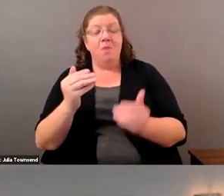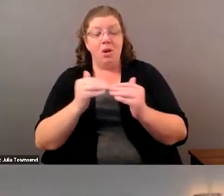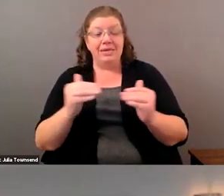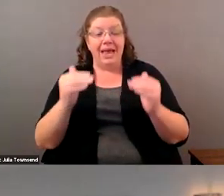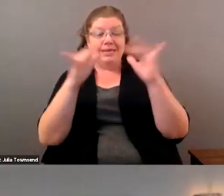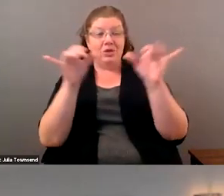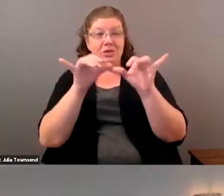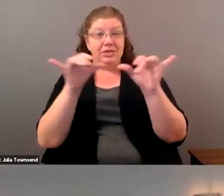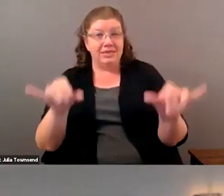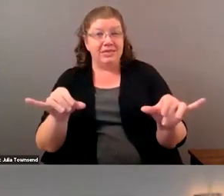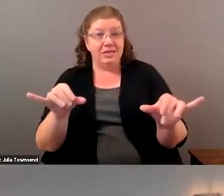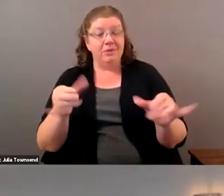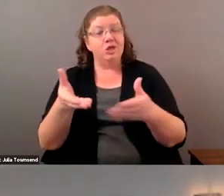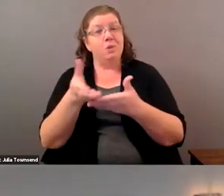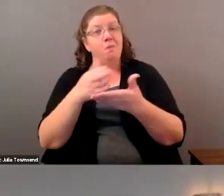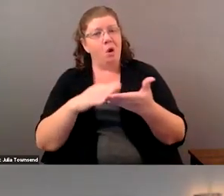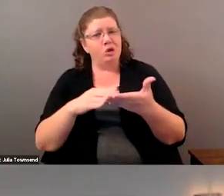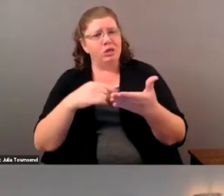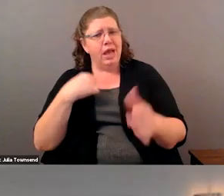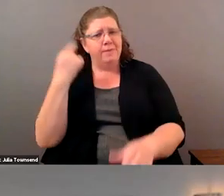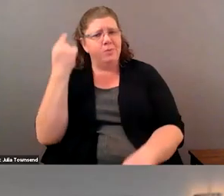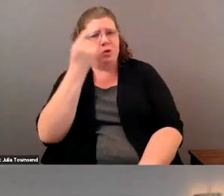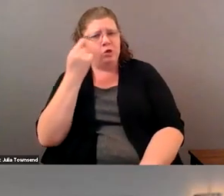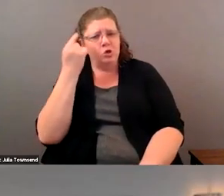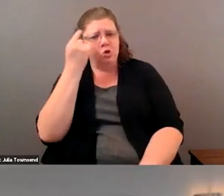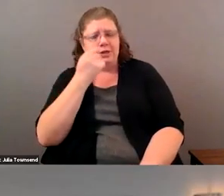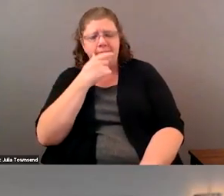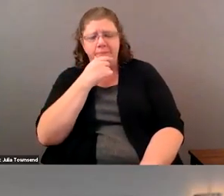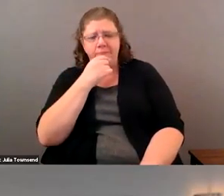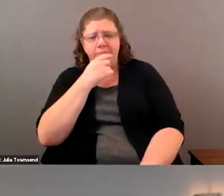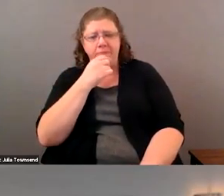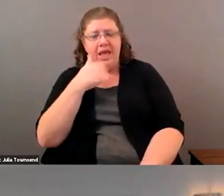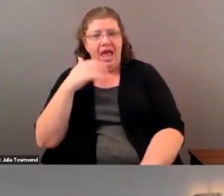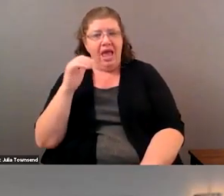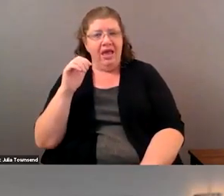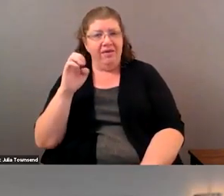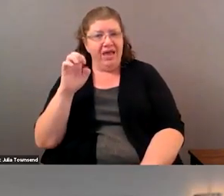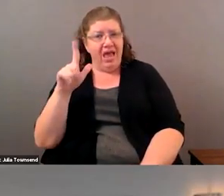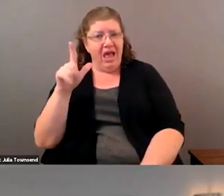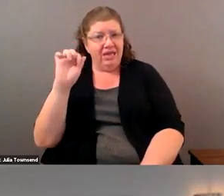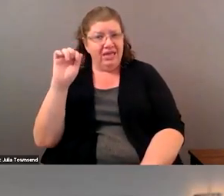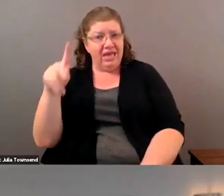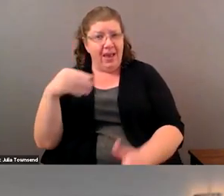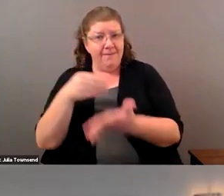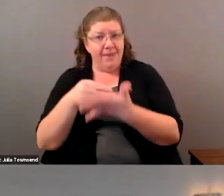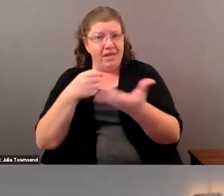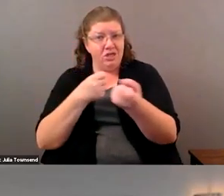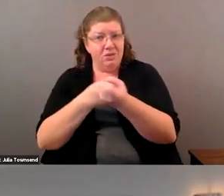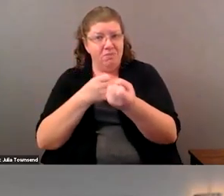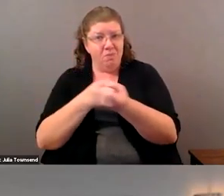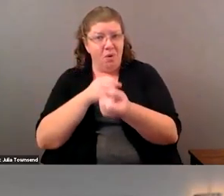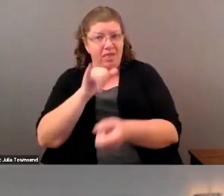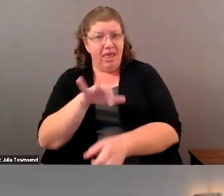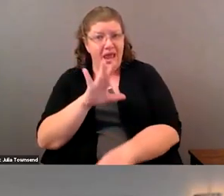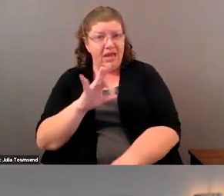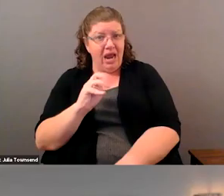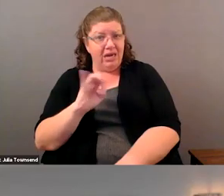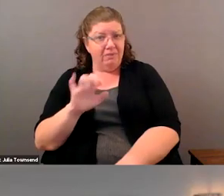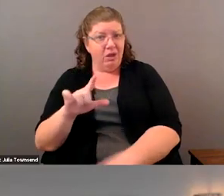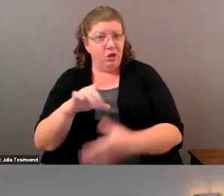gracias consejos mi interés en el sistema de apoyo de múltiples niveles es parcialmente que me estoy preguntando